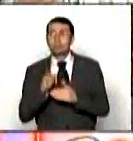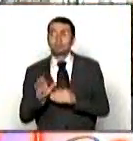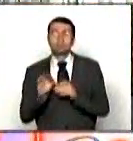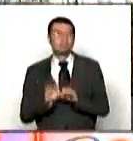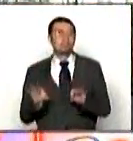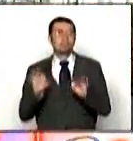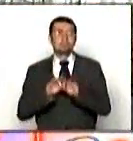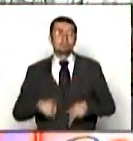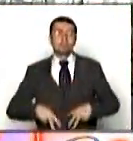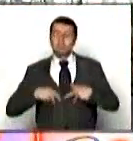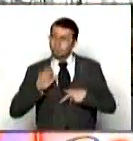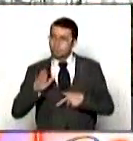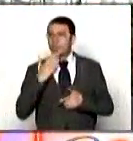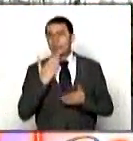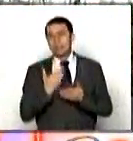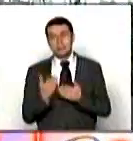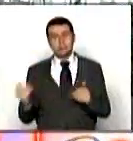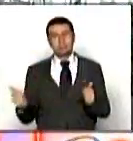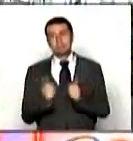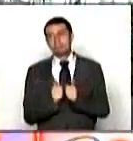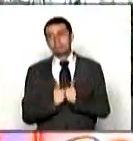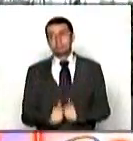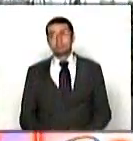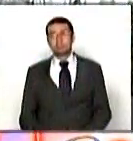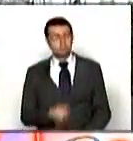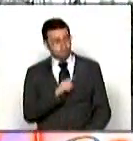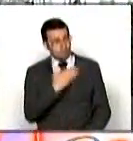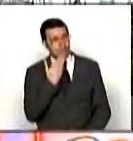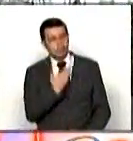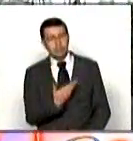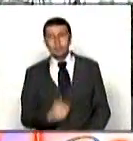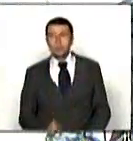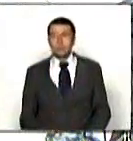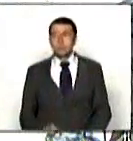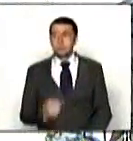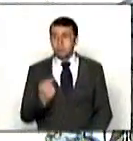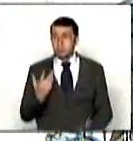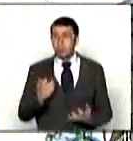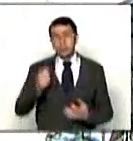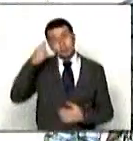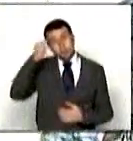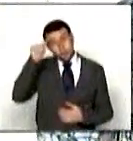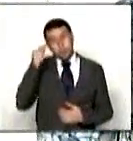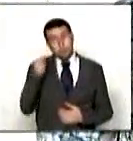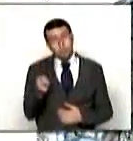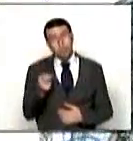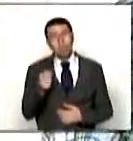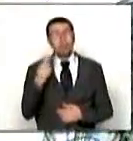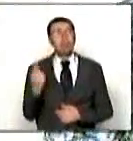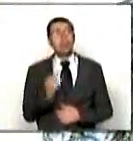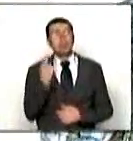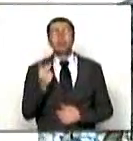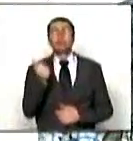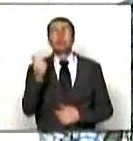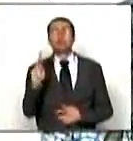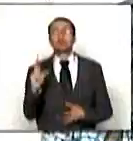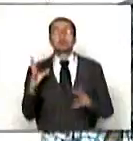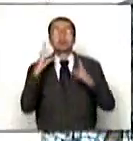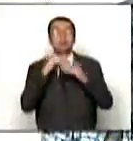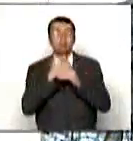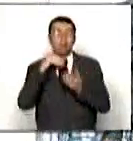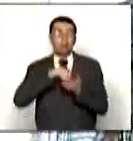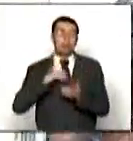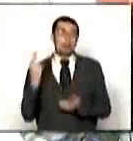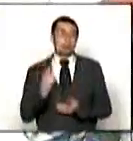para la vida. Muchas gracias, doctor Freddy Rosero en Iván, Pereira. Muchas gracias. Quiero recordarles que este programa tiene reemisión o repetición a las 12 de